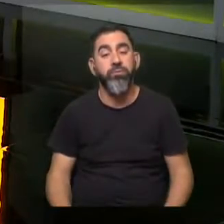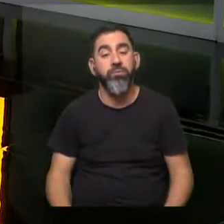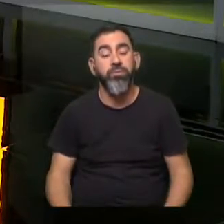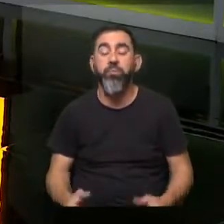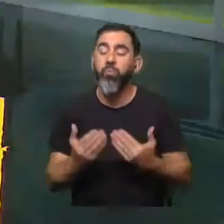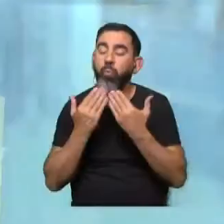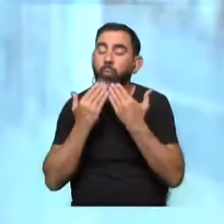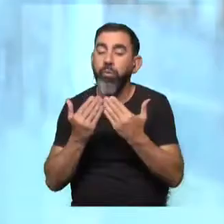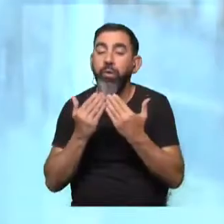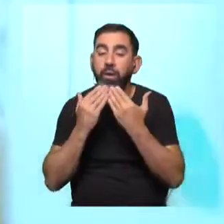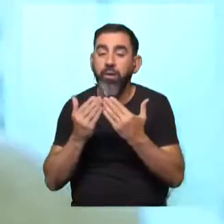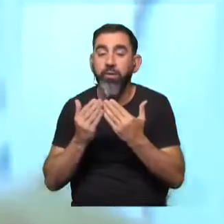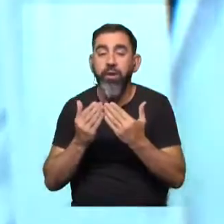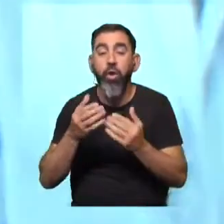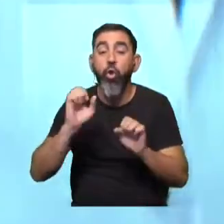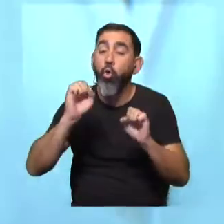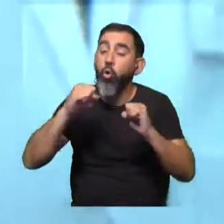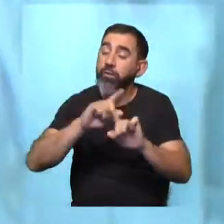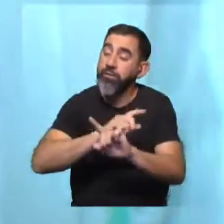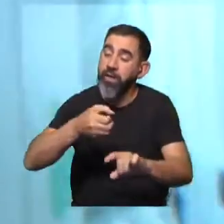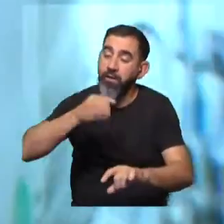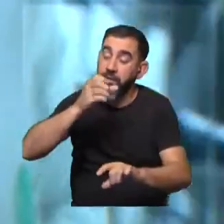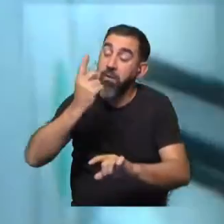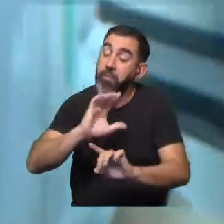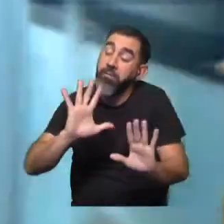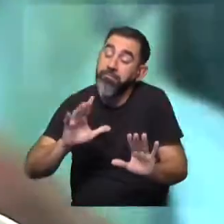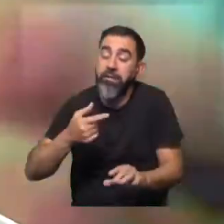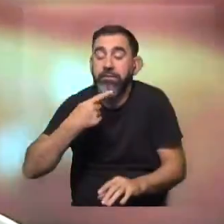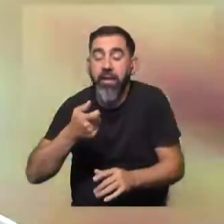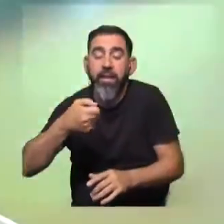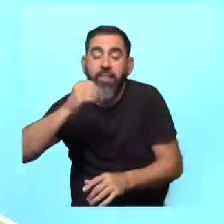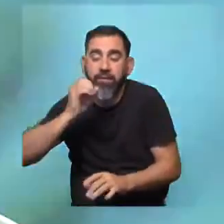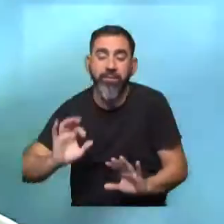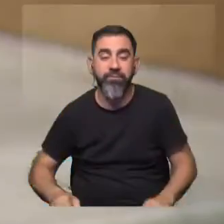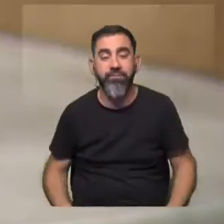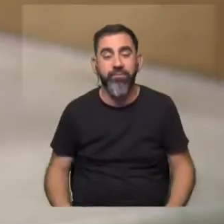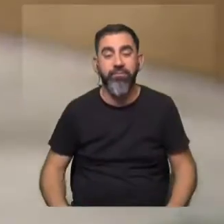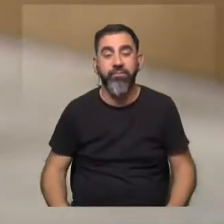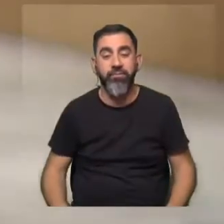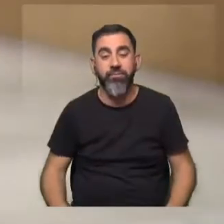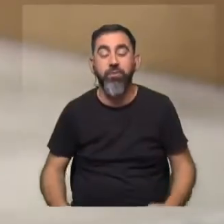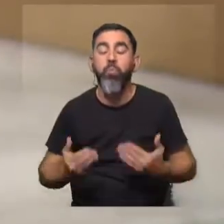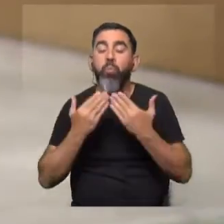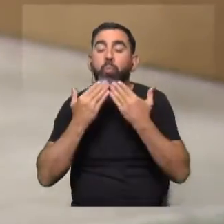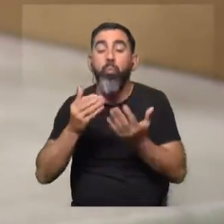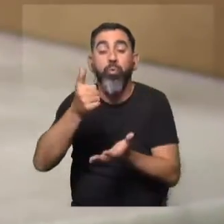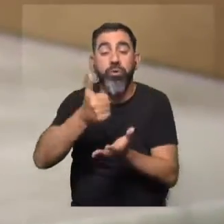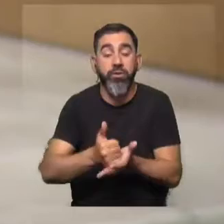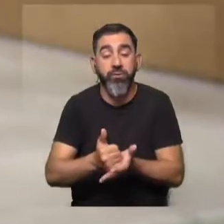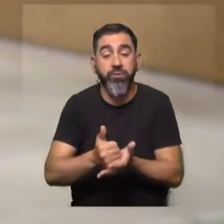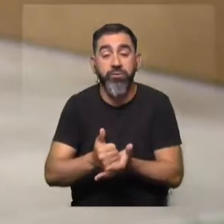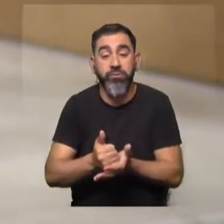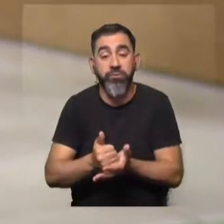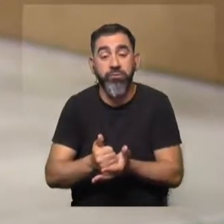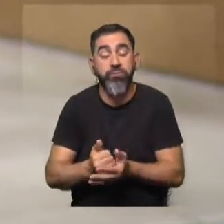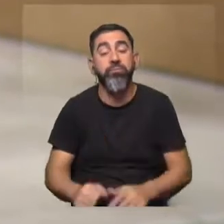Muchísimas gracias. Gracias. No es un jarrito cervecero en esta ocasión, pero bueno, vale igual, es ¿no? una Por taza supuesto. Muchas gracias por acompañarnos y bueno, como ha